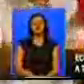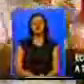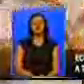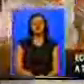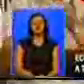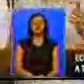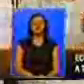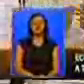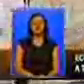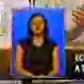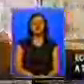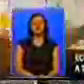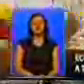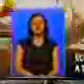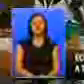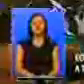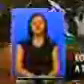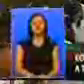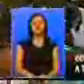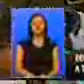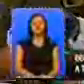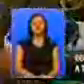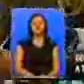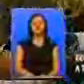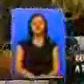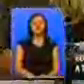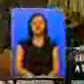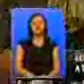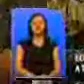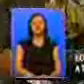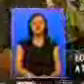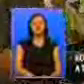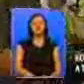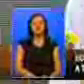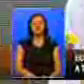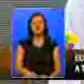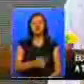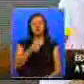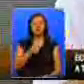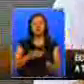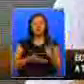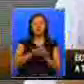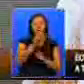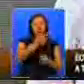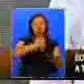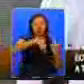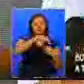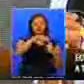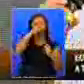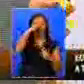más urbano, no hay nada que discutir, yo sigo siendo... Y voy a regresar a Cuba lo más pronto posible.